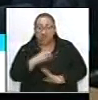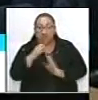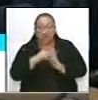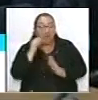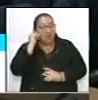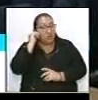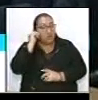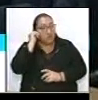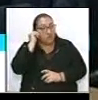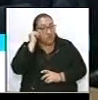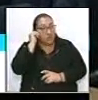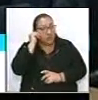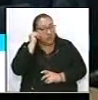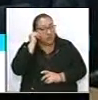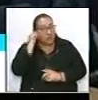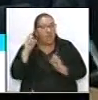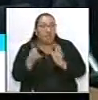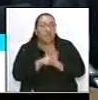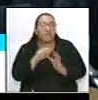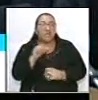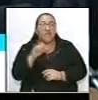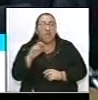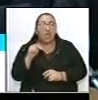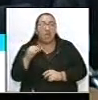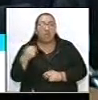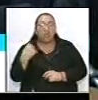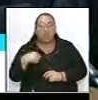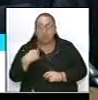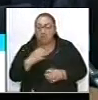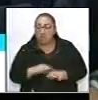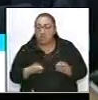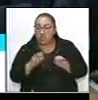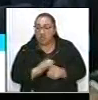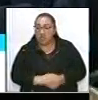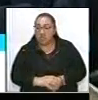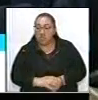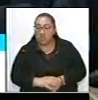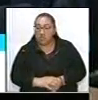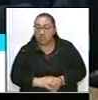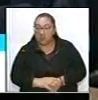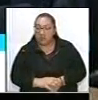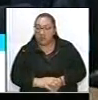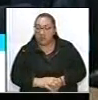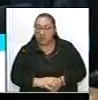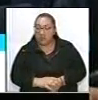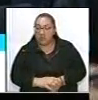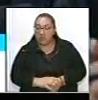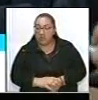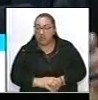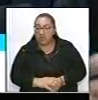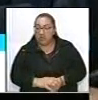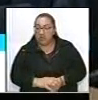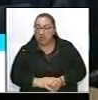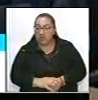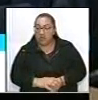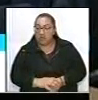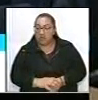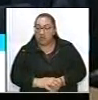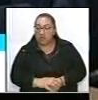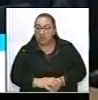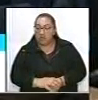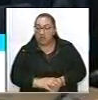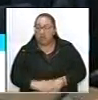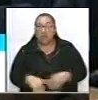ley de serenazgo municipal, que es muy importante para dar todos los